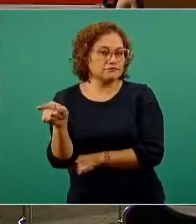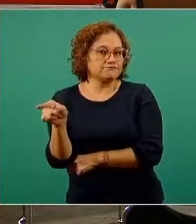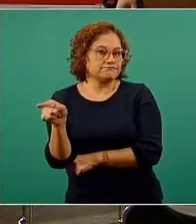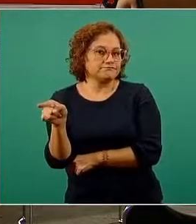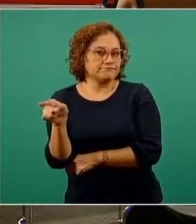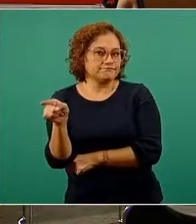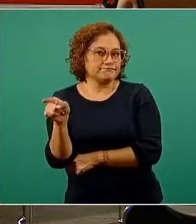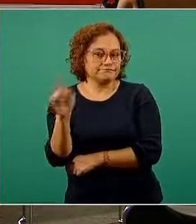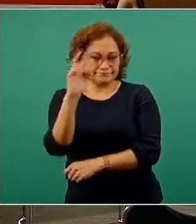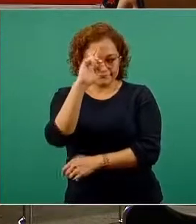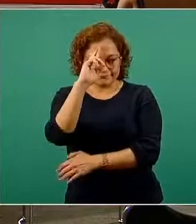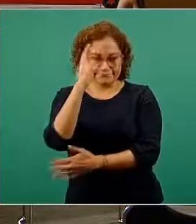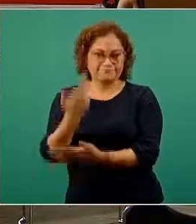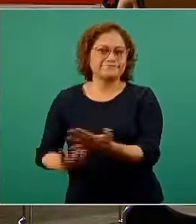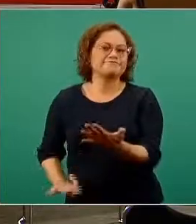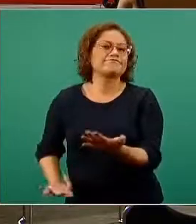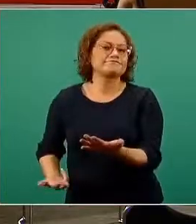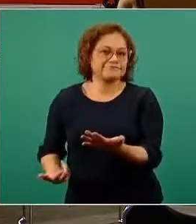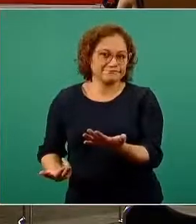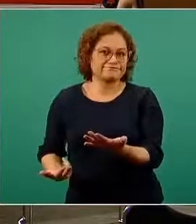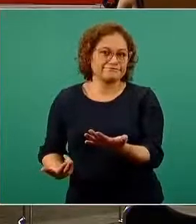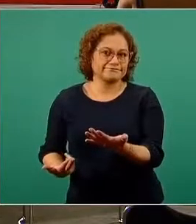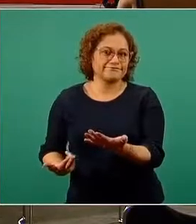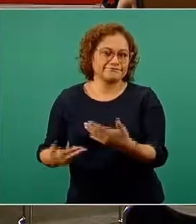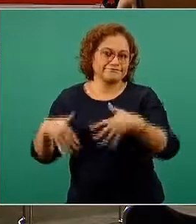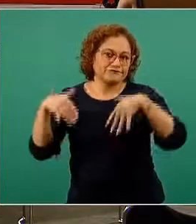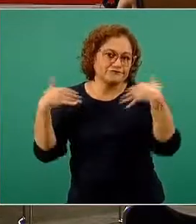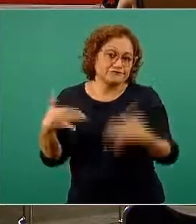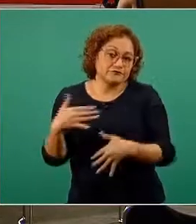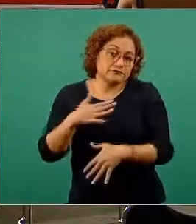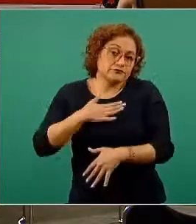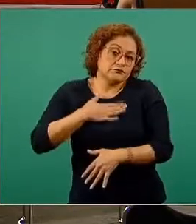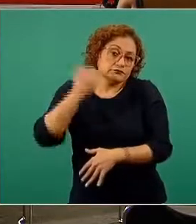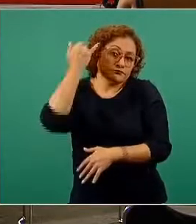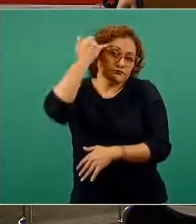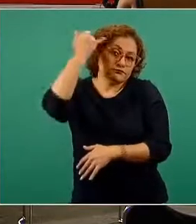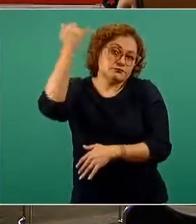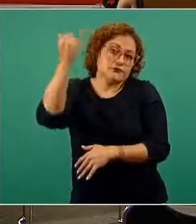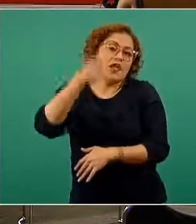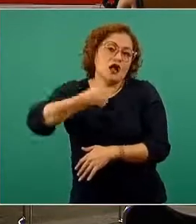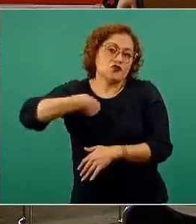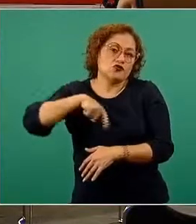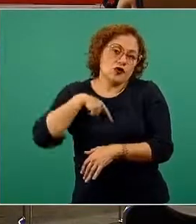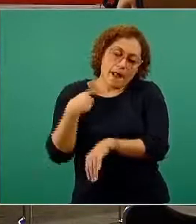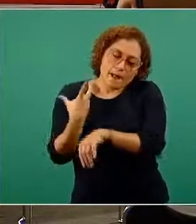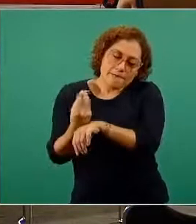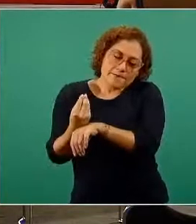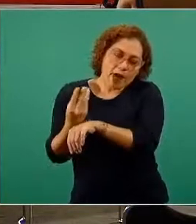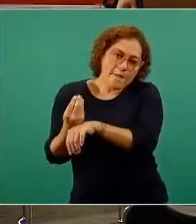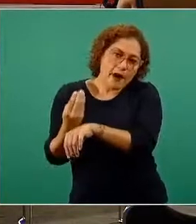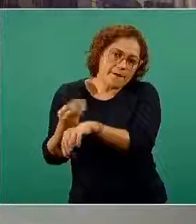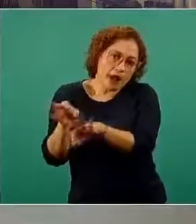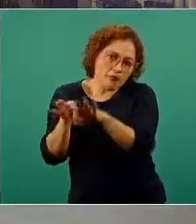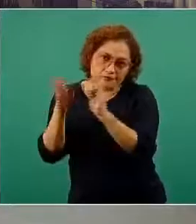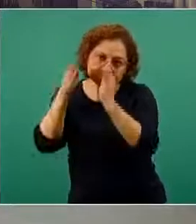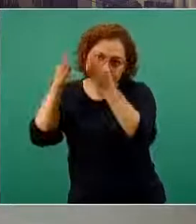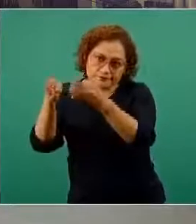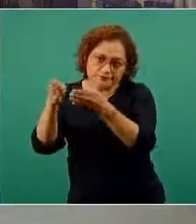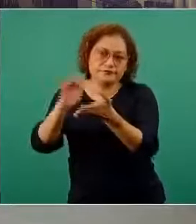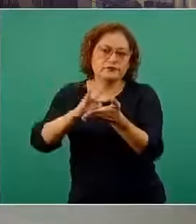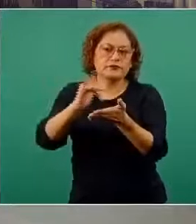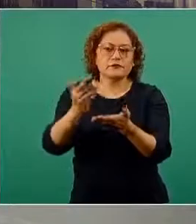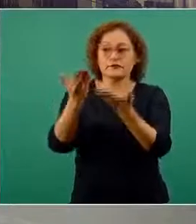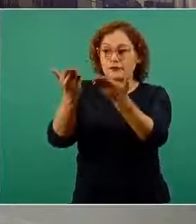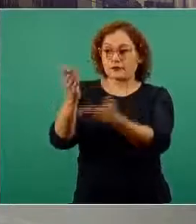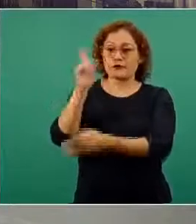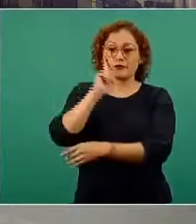no apareciera de manera tan obvia. Es una hipótesis, pero estamos trabajando en ello. Muchas gracias. Liliana Noble, de